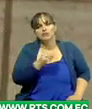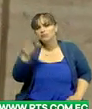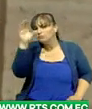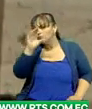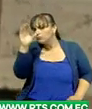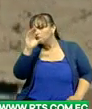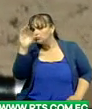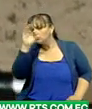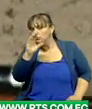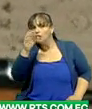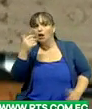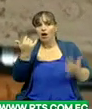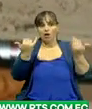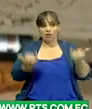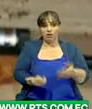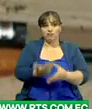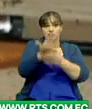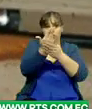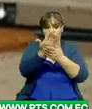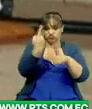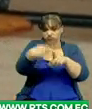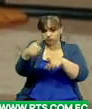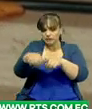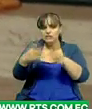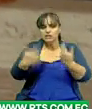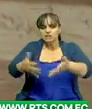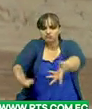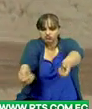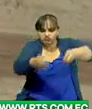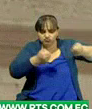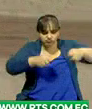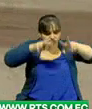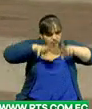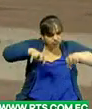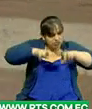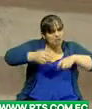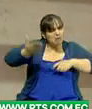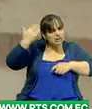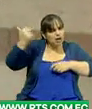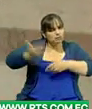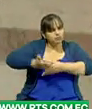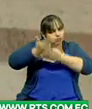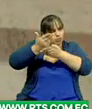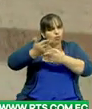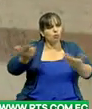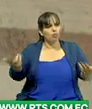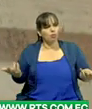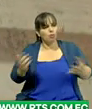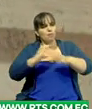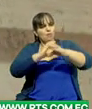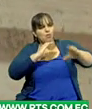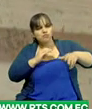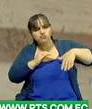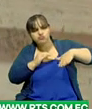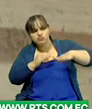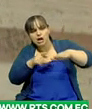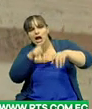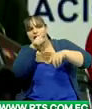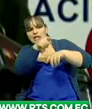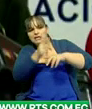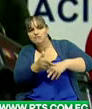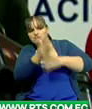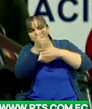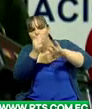los análisis respectivos para ver si fueron utilizadas en asesinatos, asaltos, roben carreteras y otras acciones al margen de la